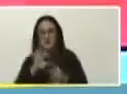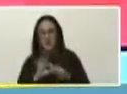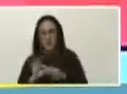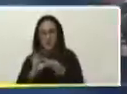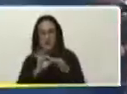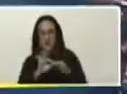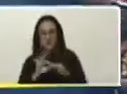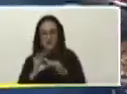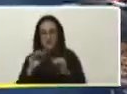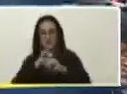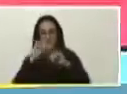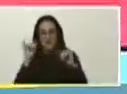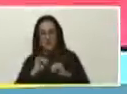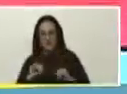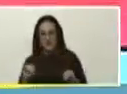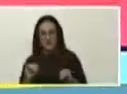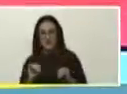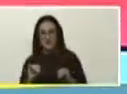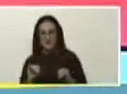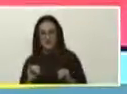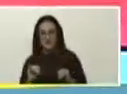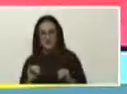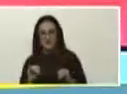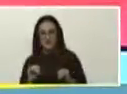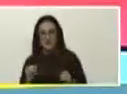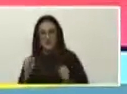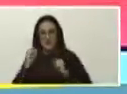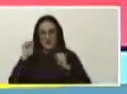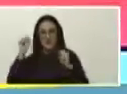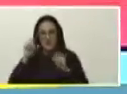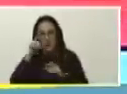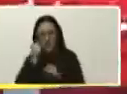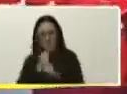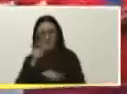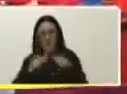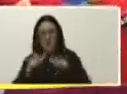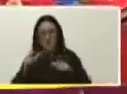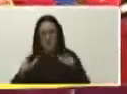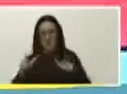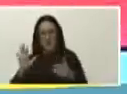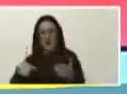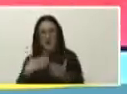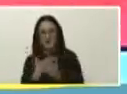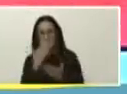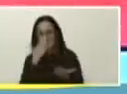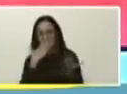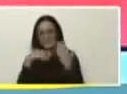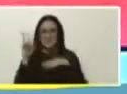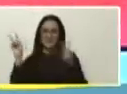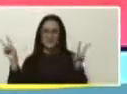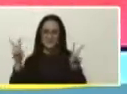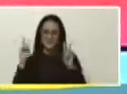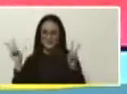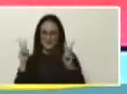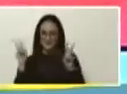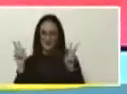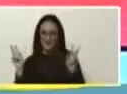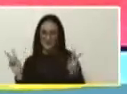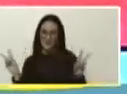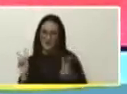y feliz! ¡Que viva la clase obrera! ¡Hasta la victoria siempre,